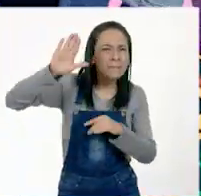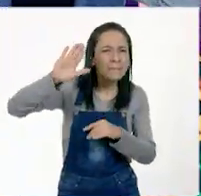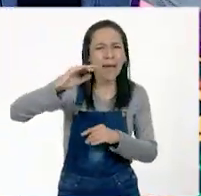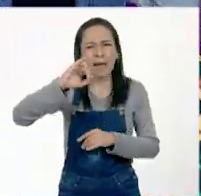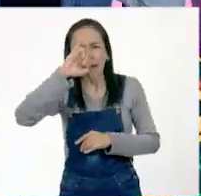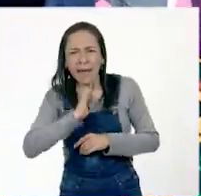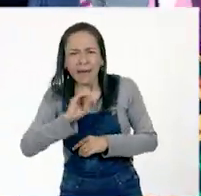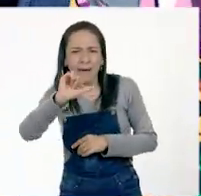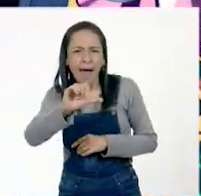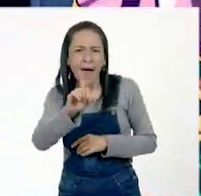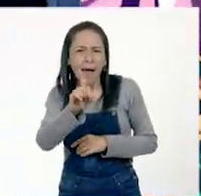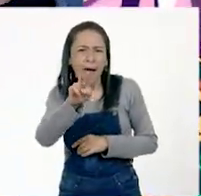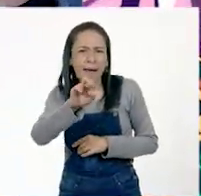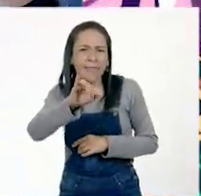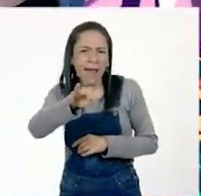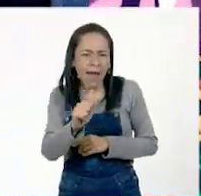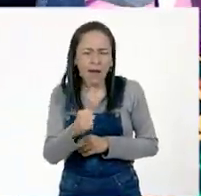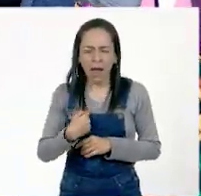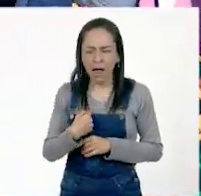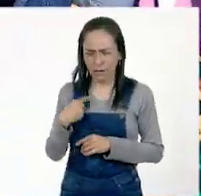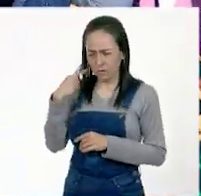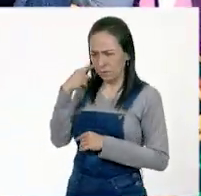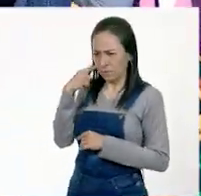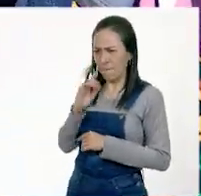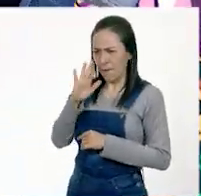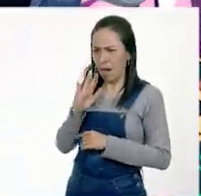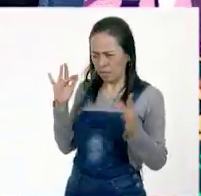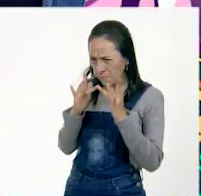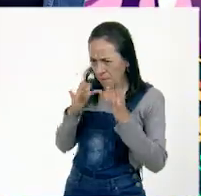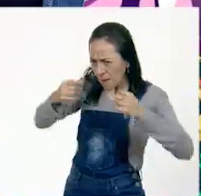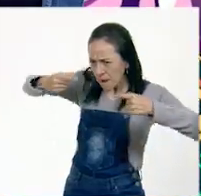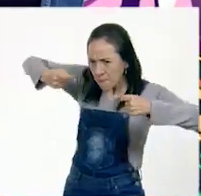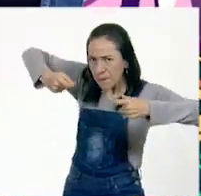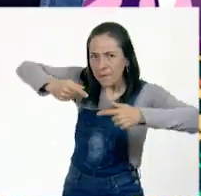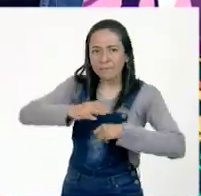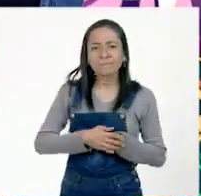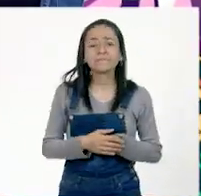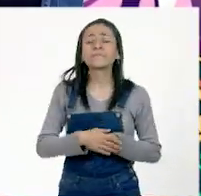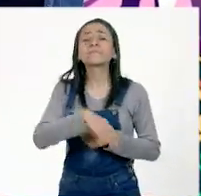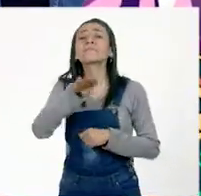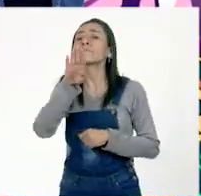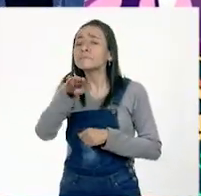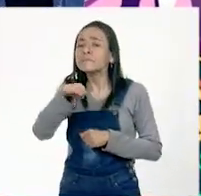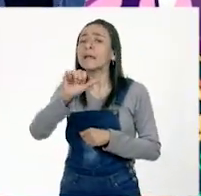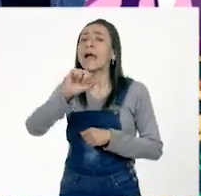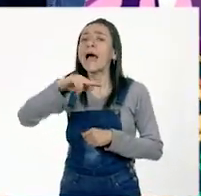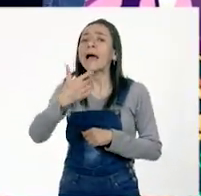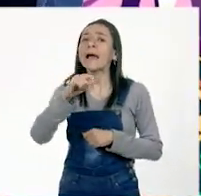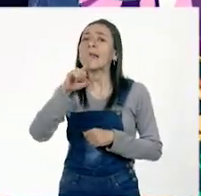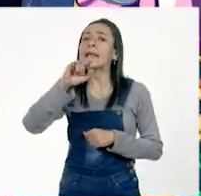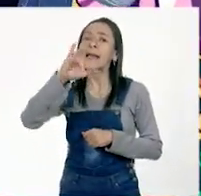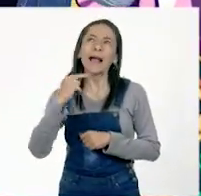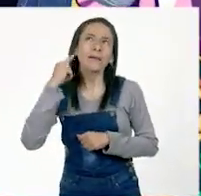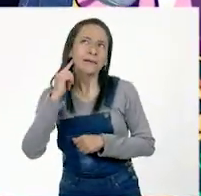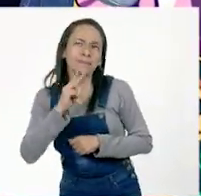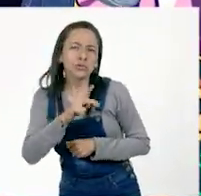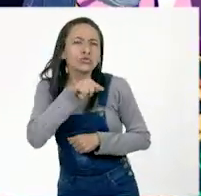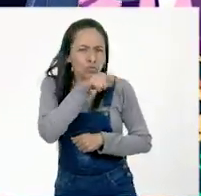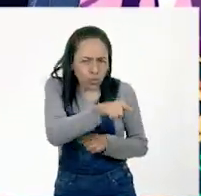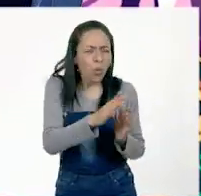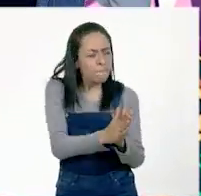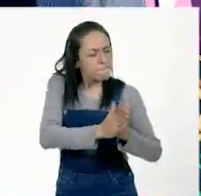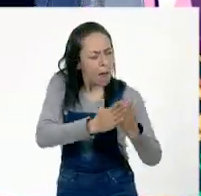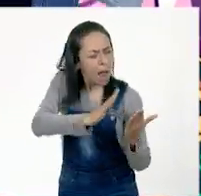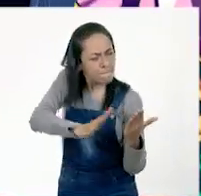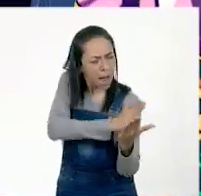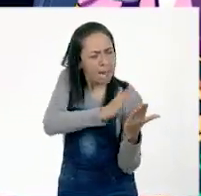Estamos recibiendo información de la comandante Adriana. Revisa el manual de instrucción, Angélica. Estoy segura que todo esto tiene una explicación.